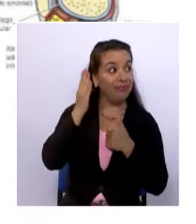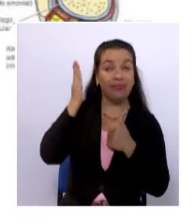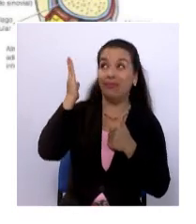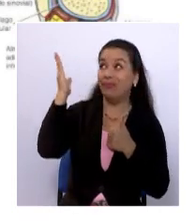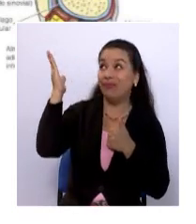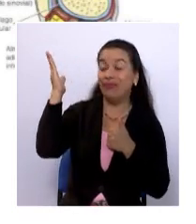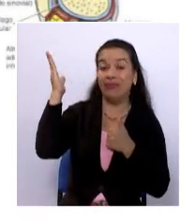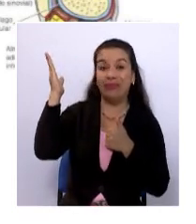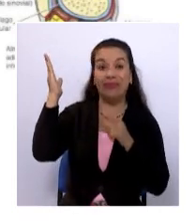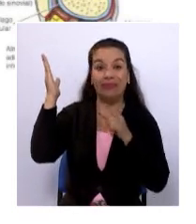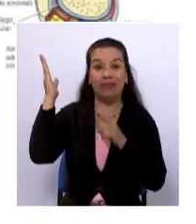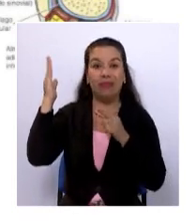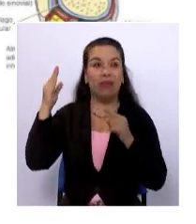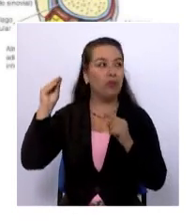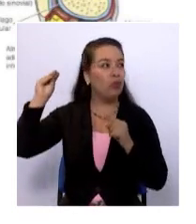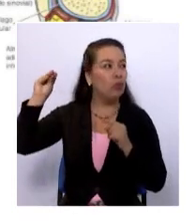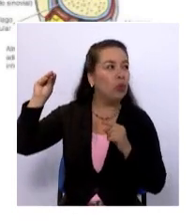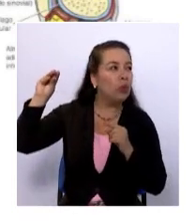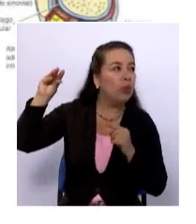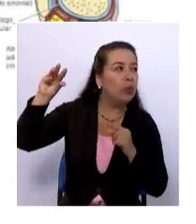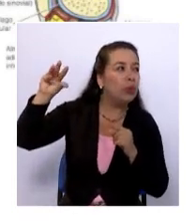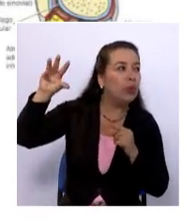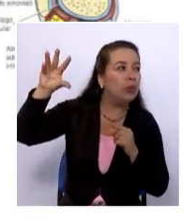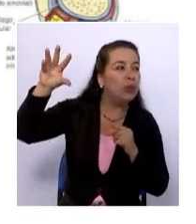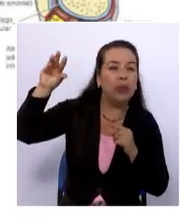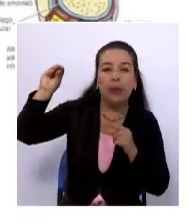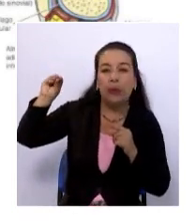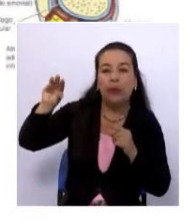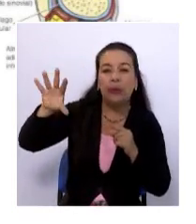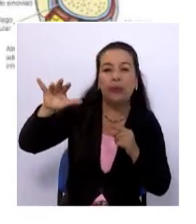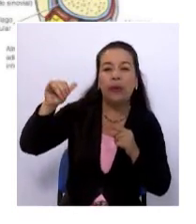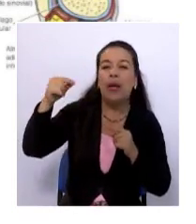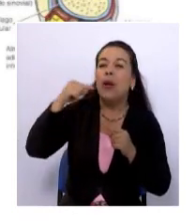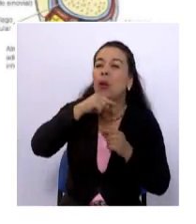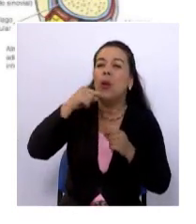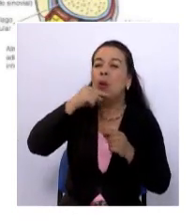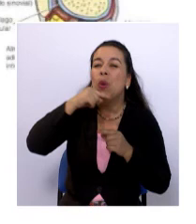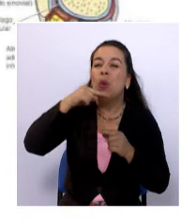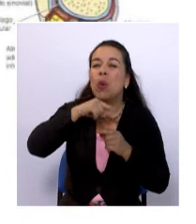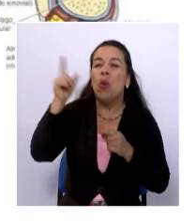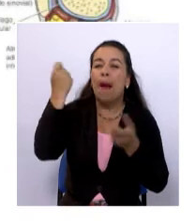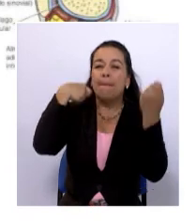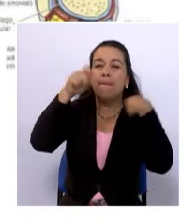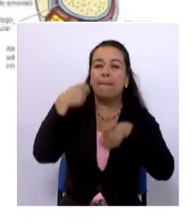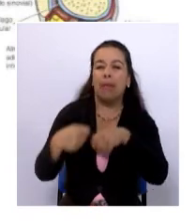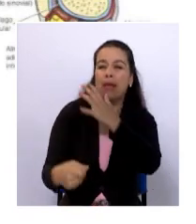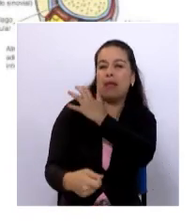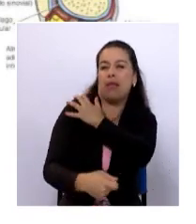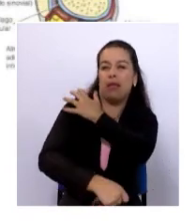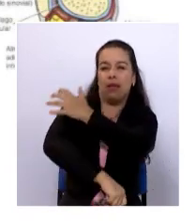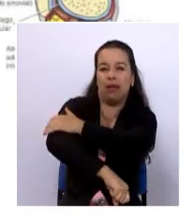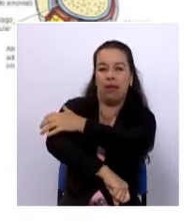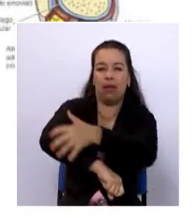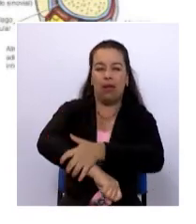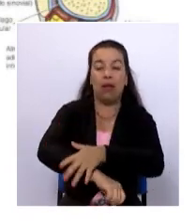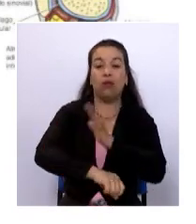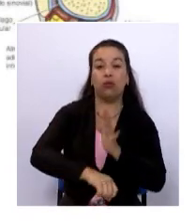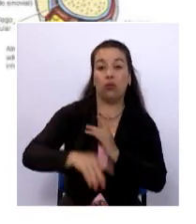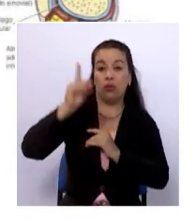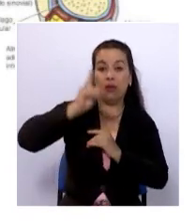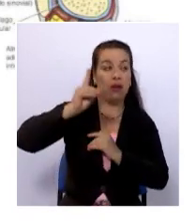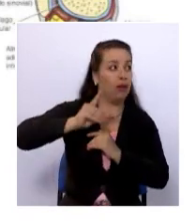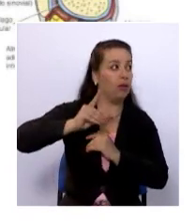como alumbrando con algunas de las articulaciones que tenemos en nuestro cuerpo al lado derecho en algunos